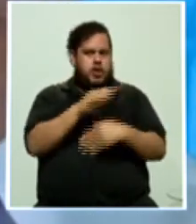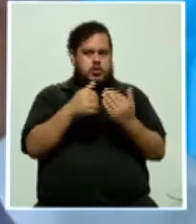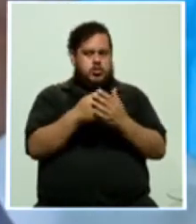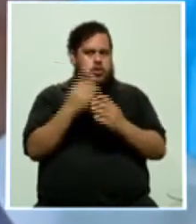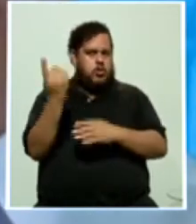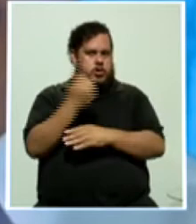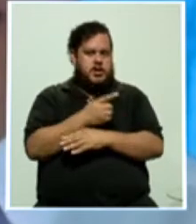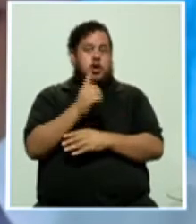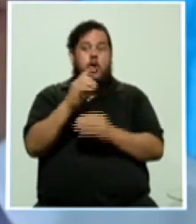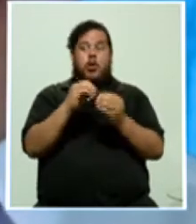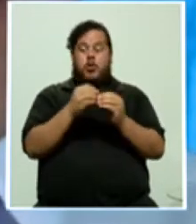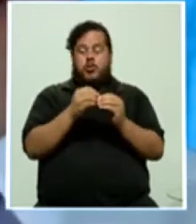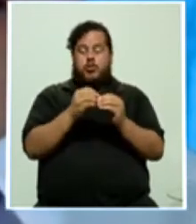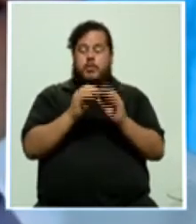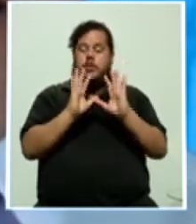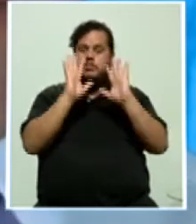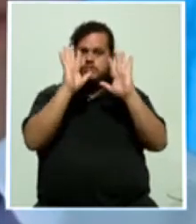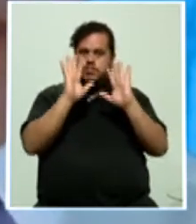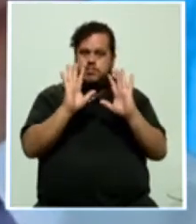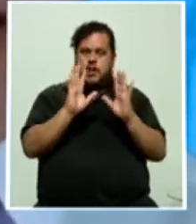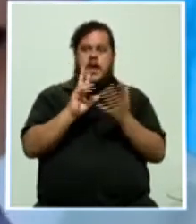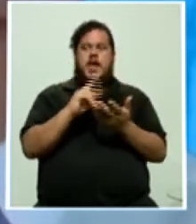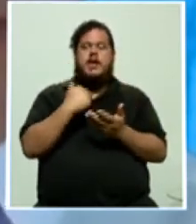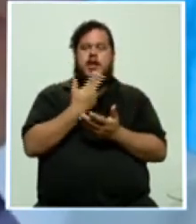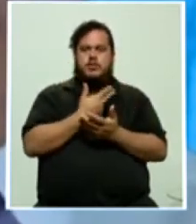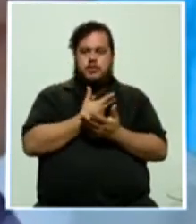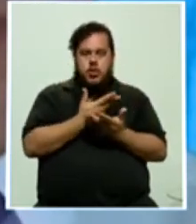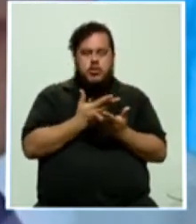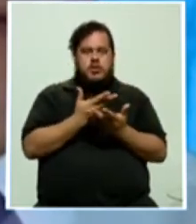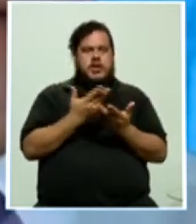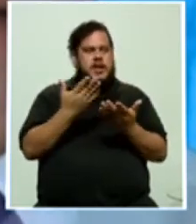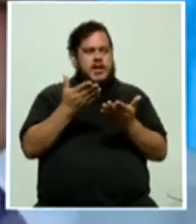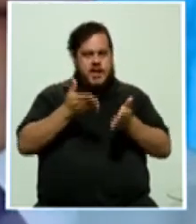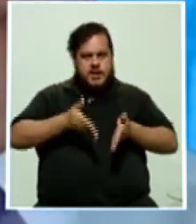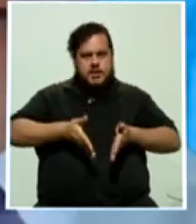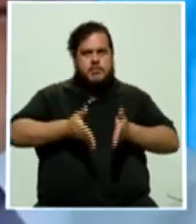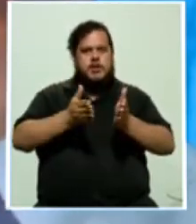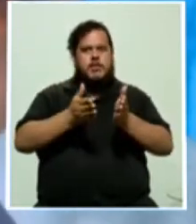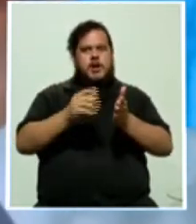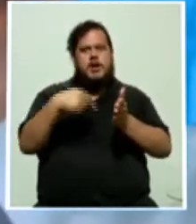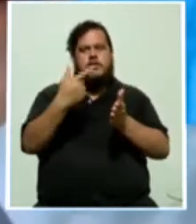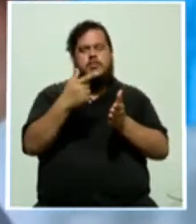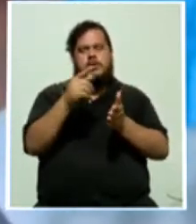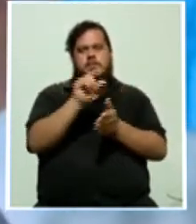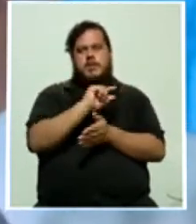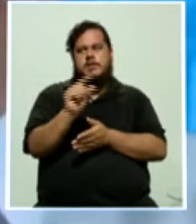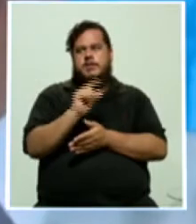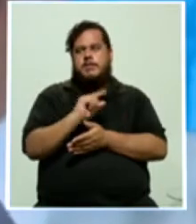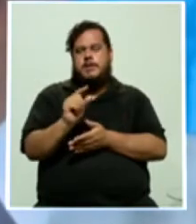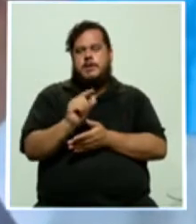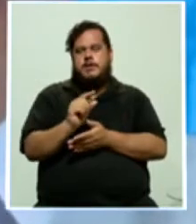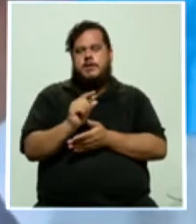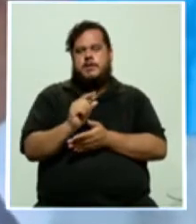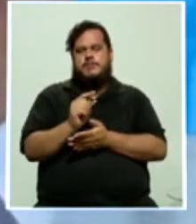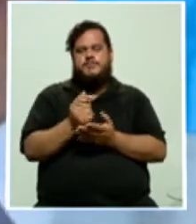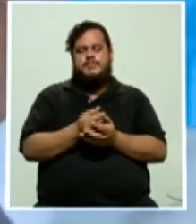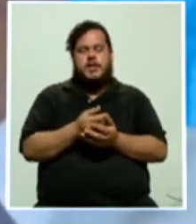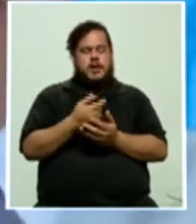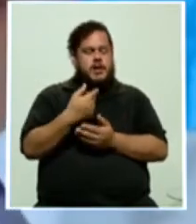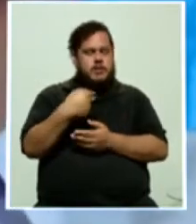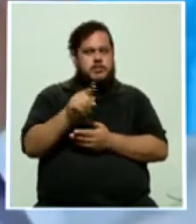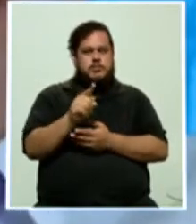número extraordinario que nos pone en camino en las próximas semanas y definitivamente en los